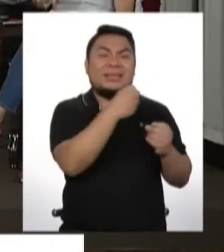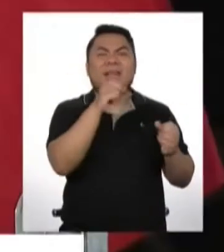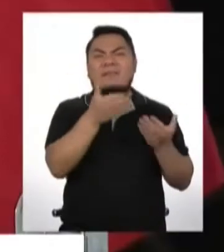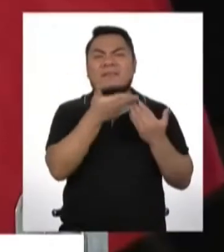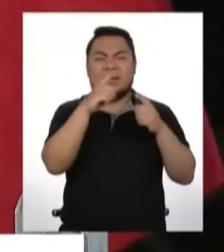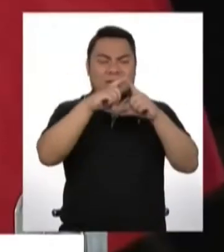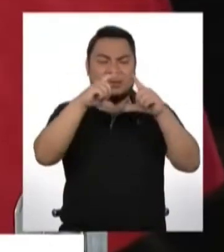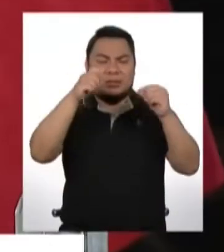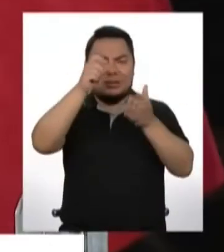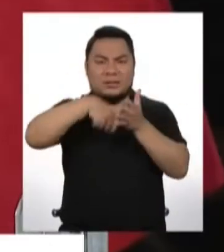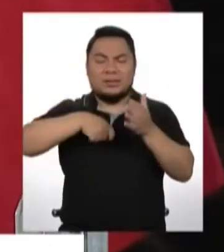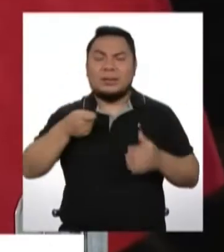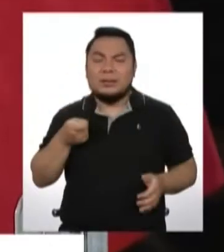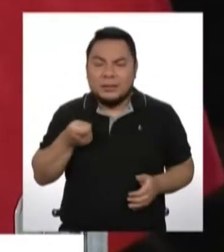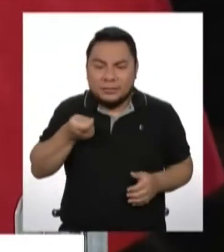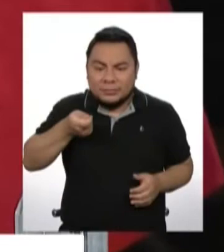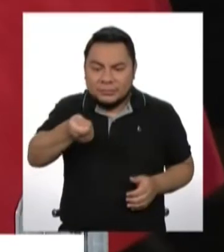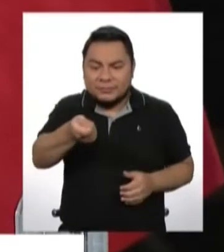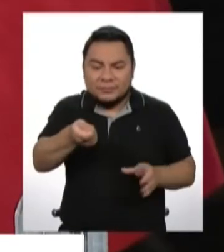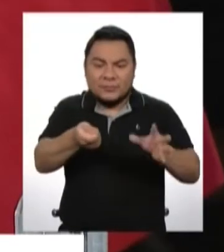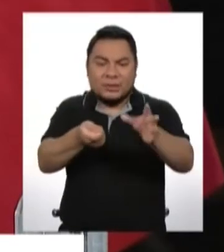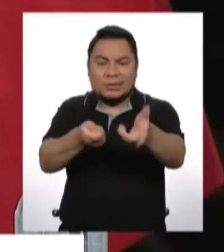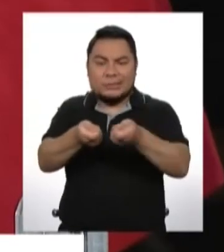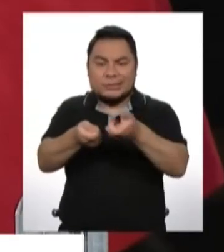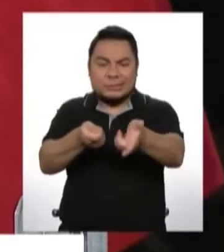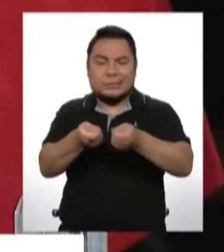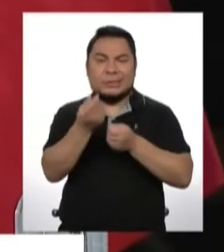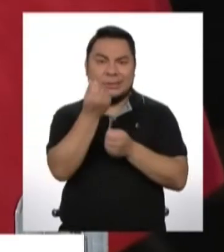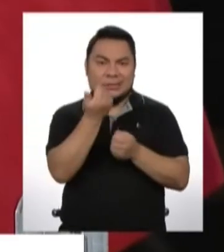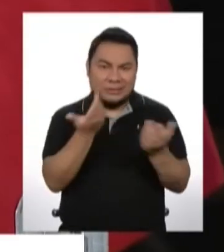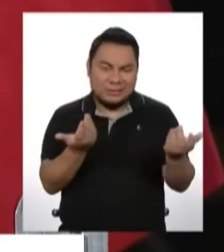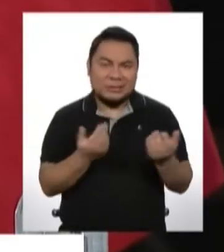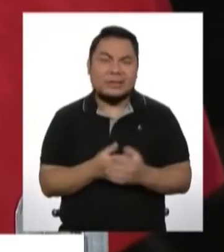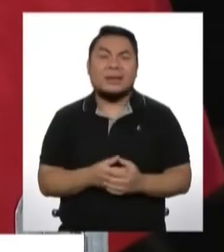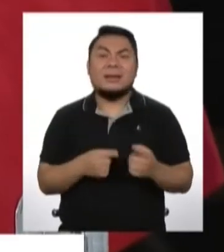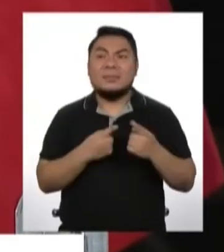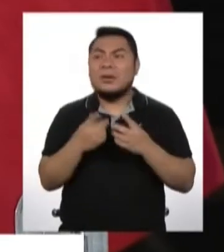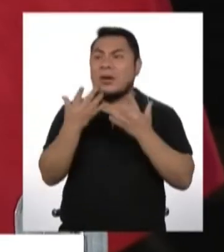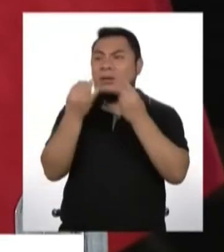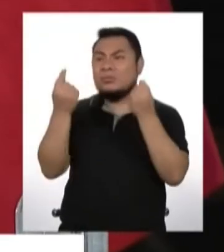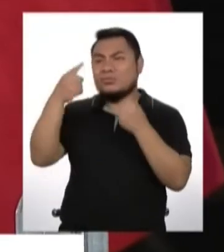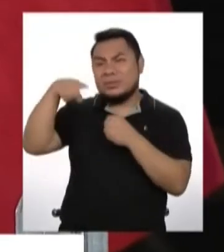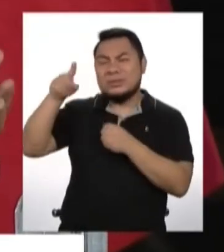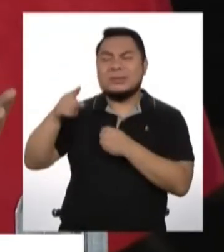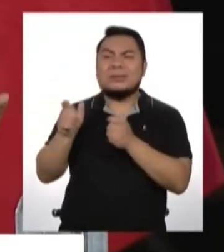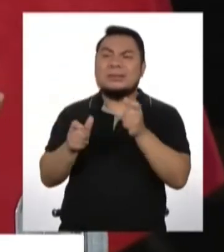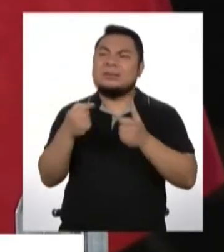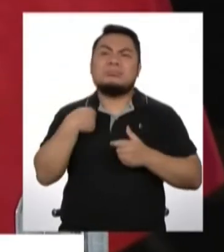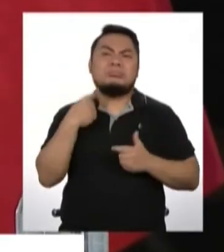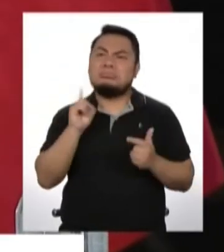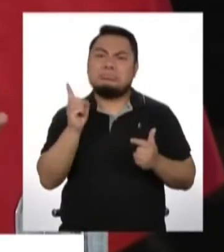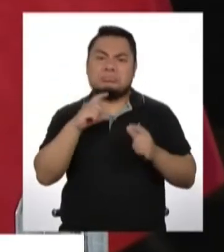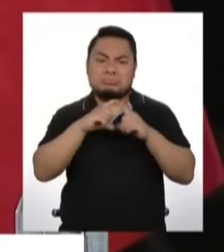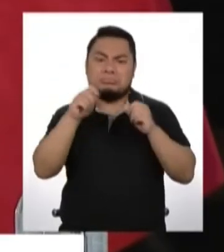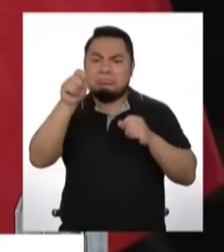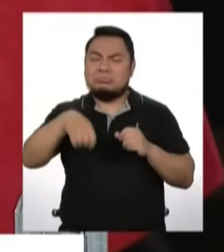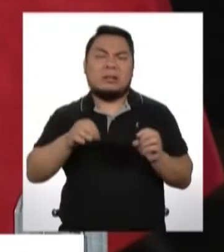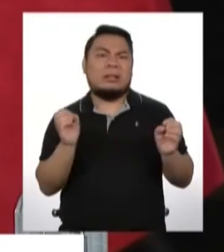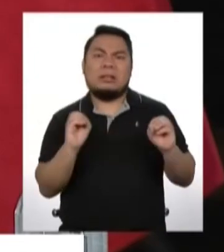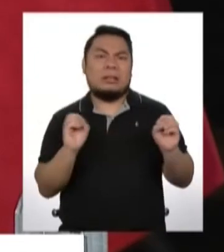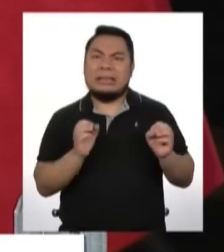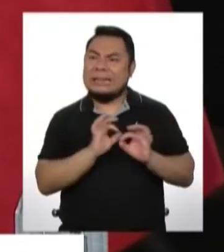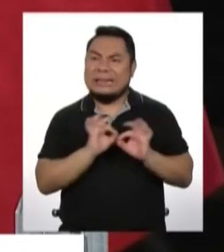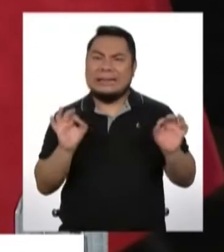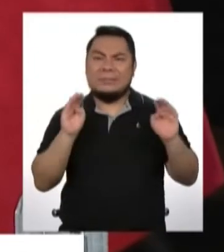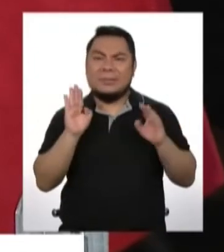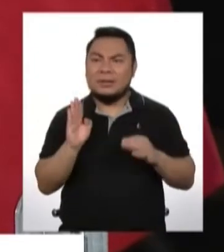pueden ir a una ventanilla y sacar el dinero. Pero como no hay, y es parte de lo que tenemos que ver,